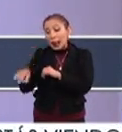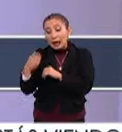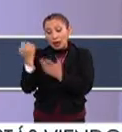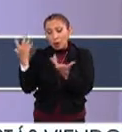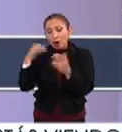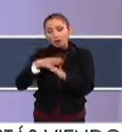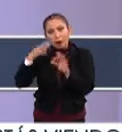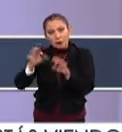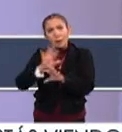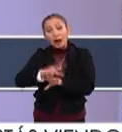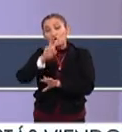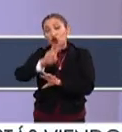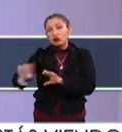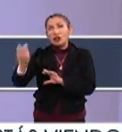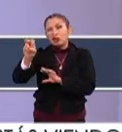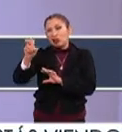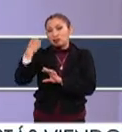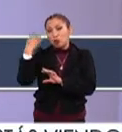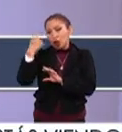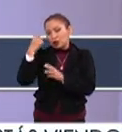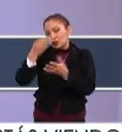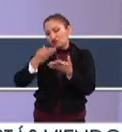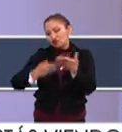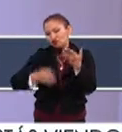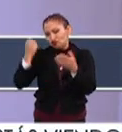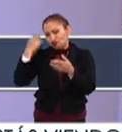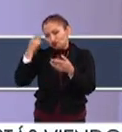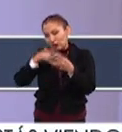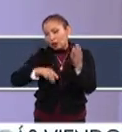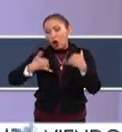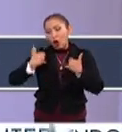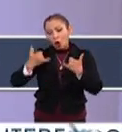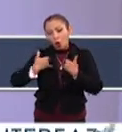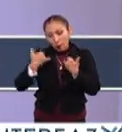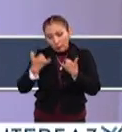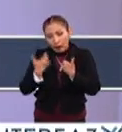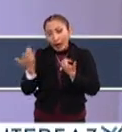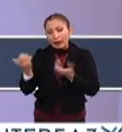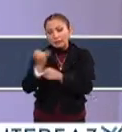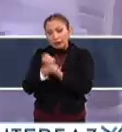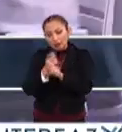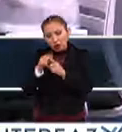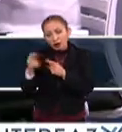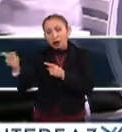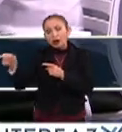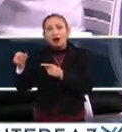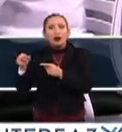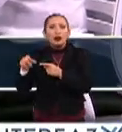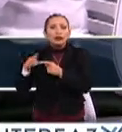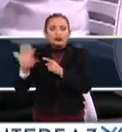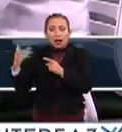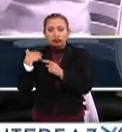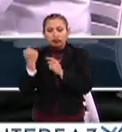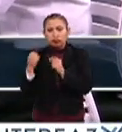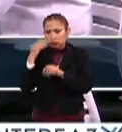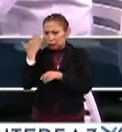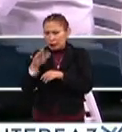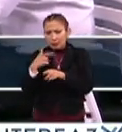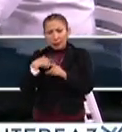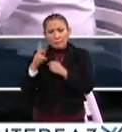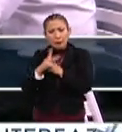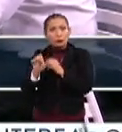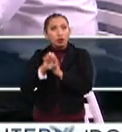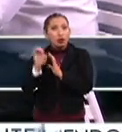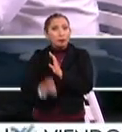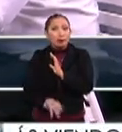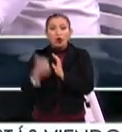están confirmadas ya más de 200 ponencias de jóvenes investigadores, de investigadores ya muy consolidados de países